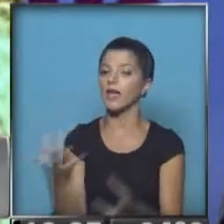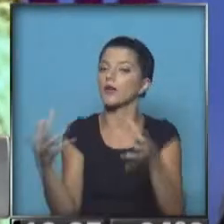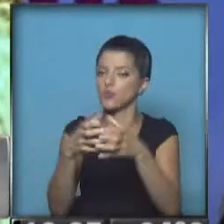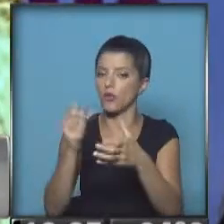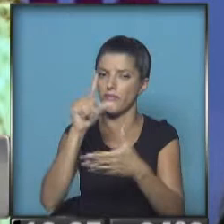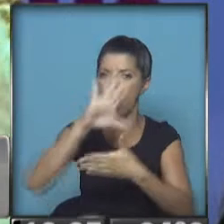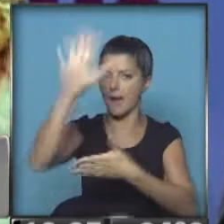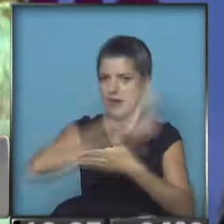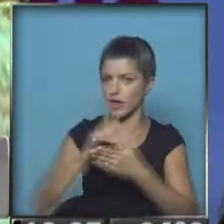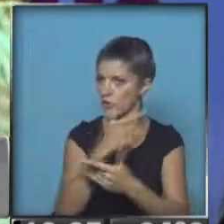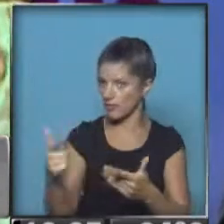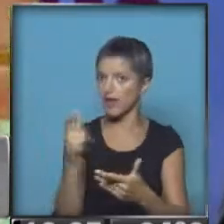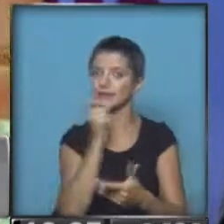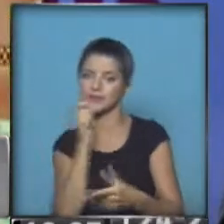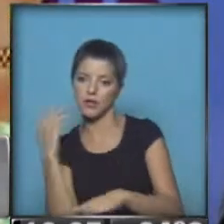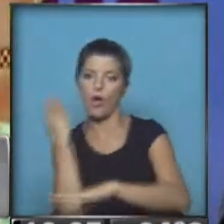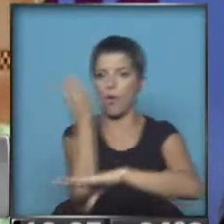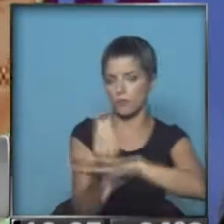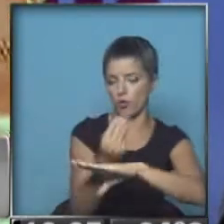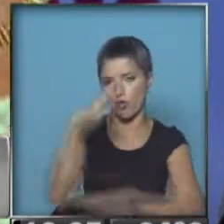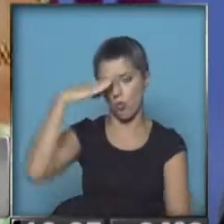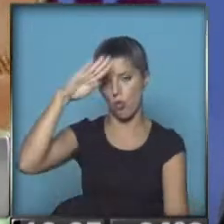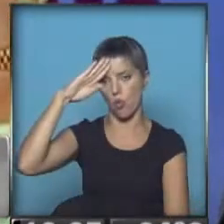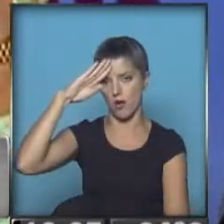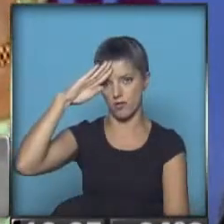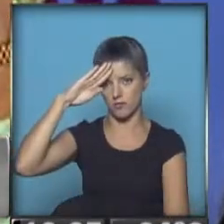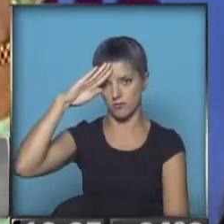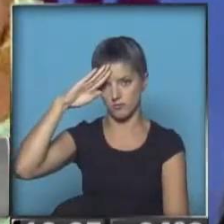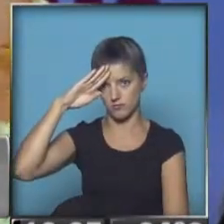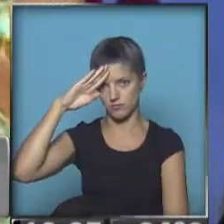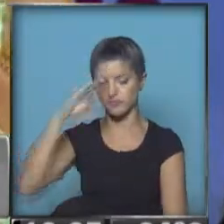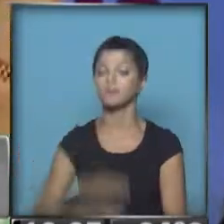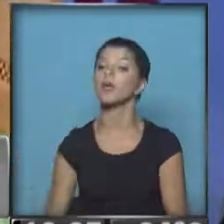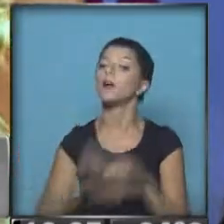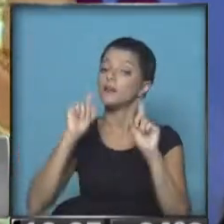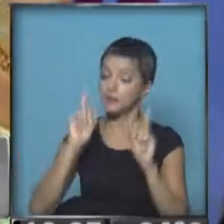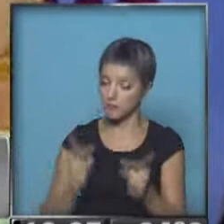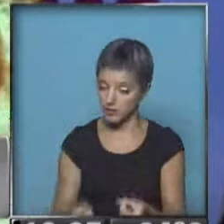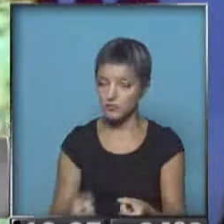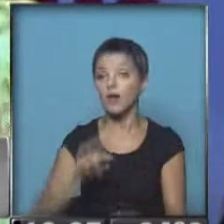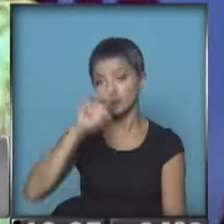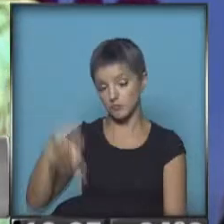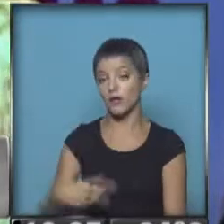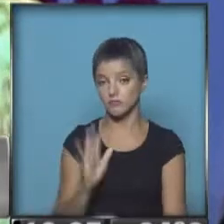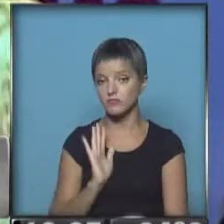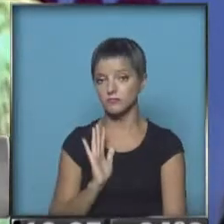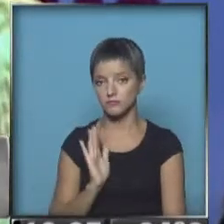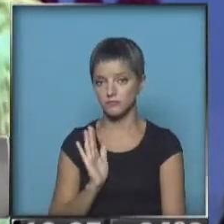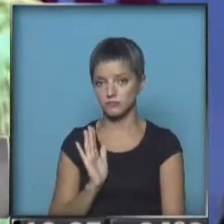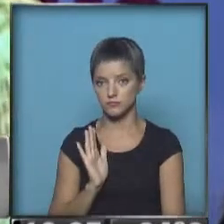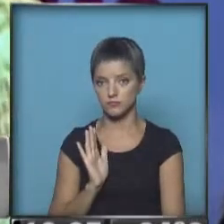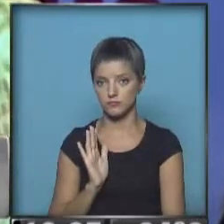Américas si Cuba no estaba presente. También reconocer, en definitiva,